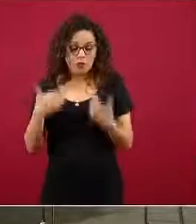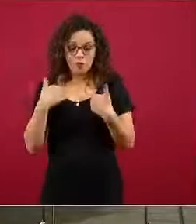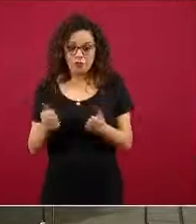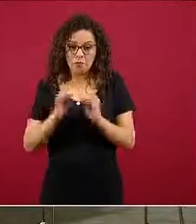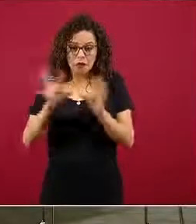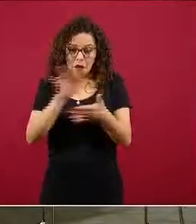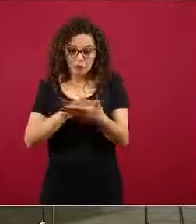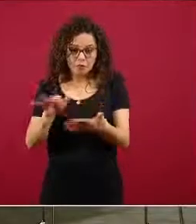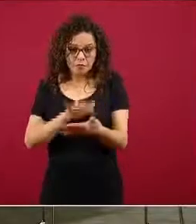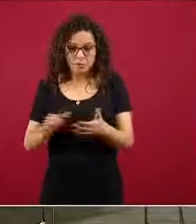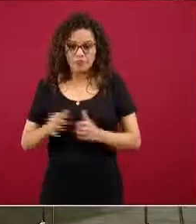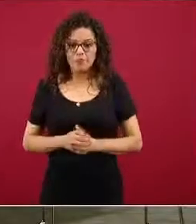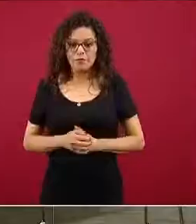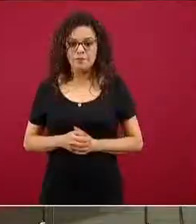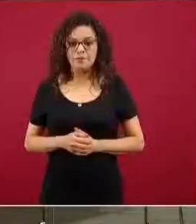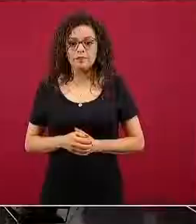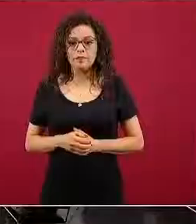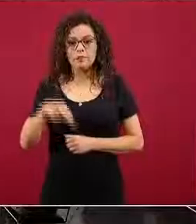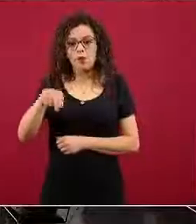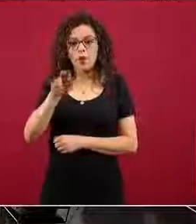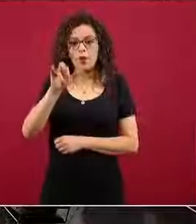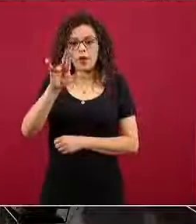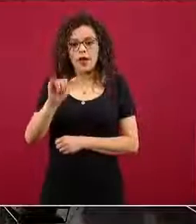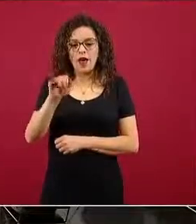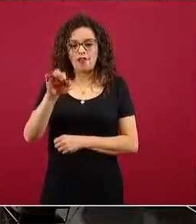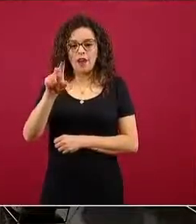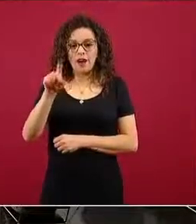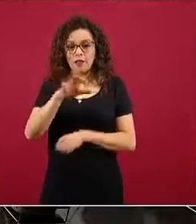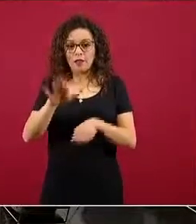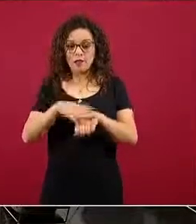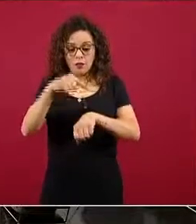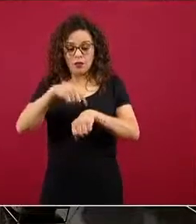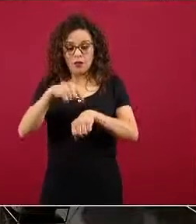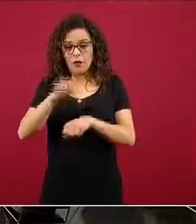por favor, nos quedan pocos minutos.